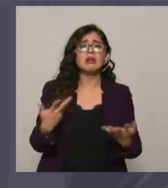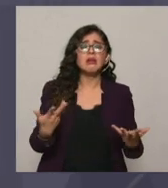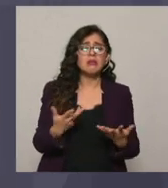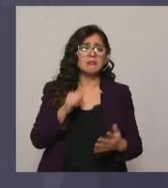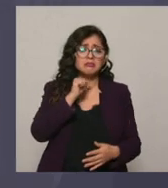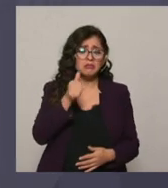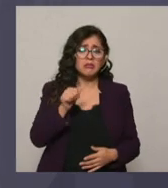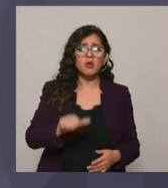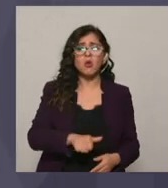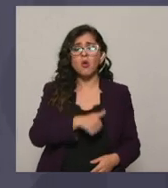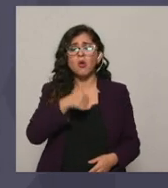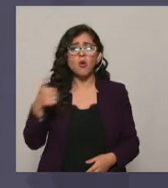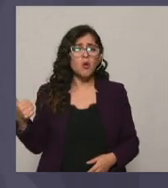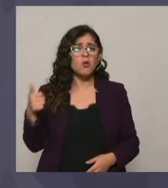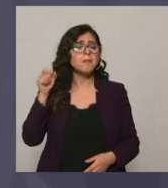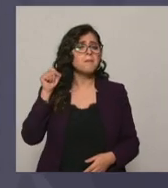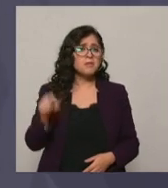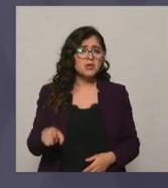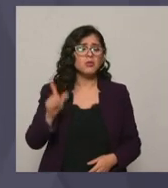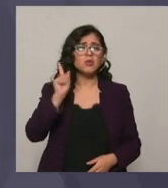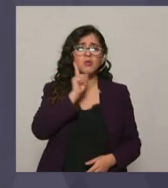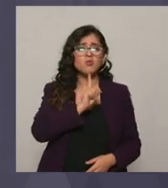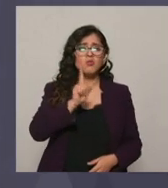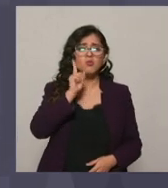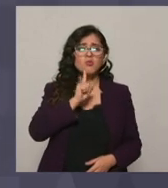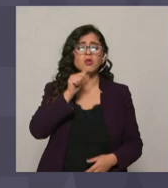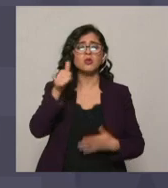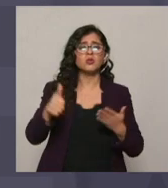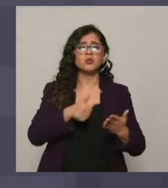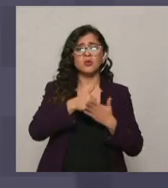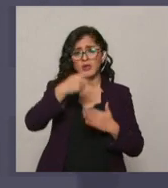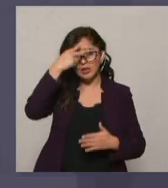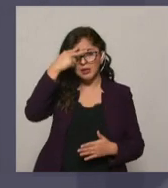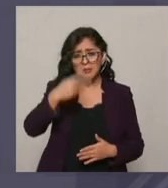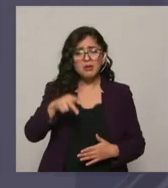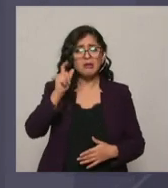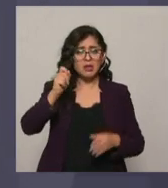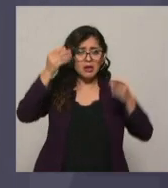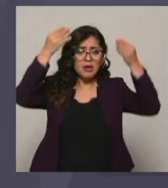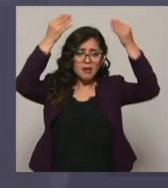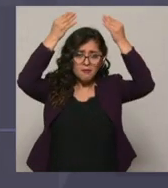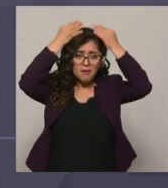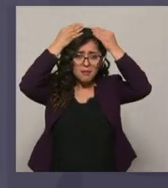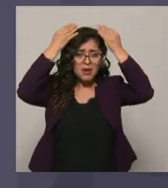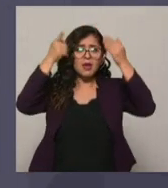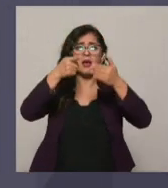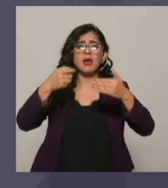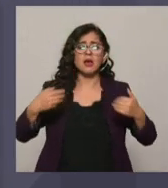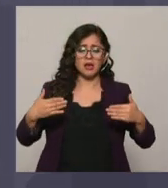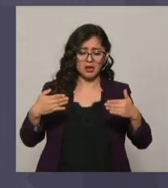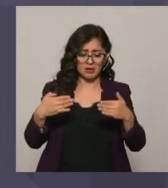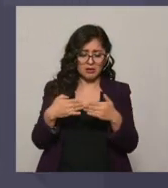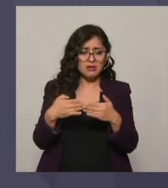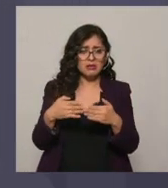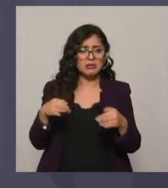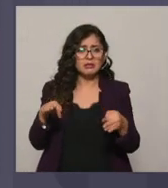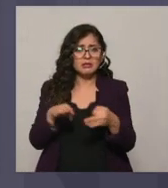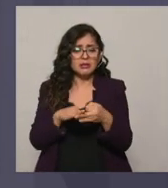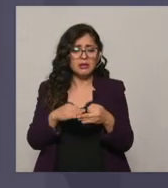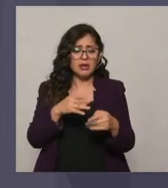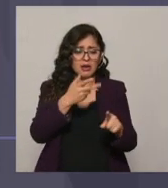de la Ciudad de México, que es el de una enfermera que fue dejada en los límites del Estado de México y la